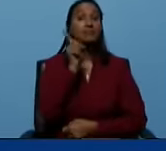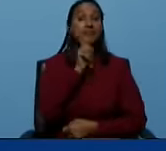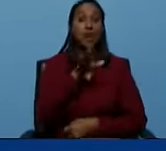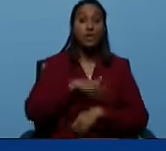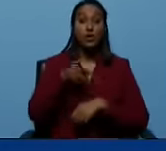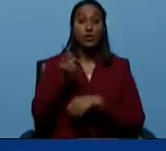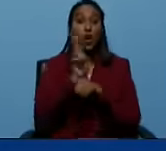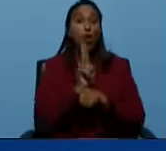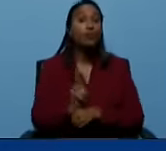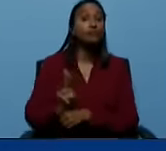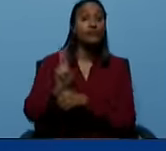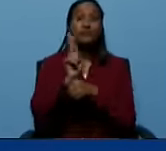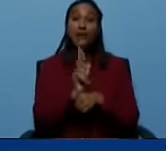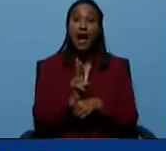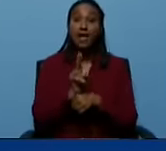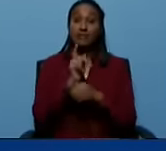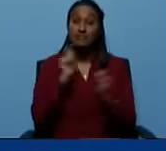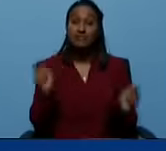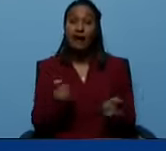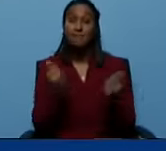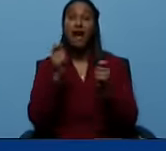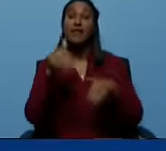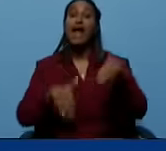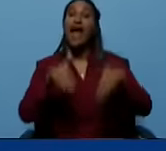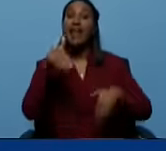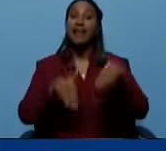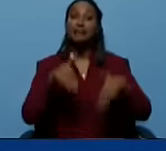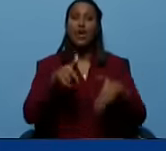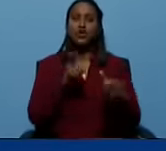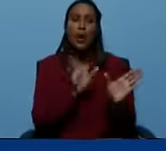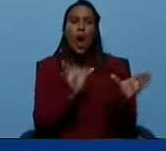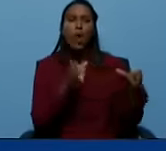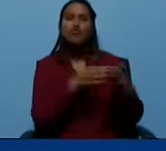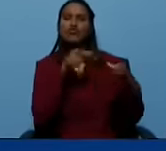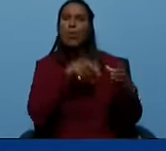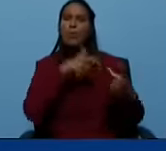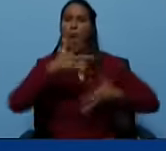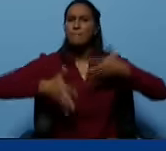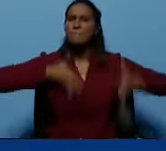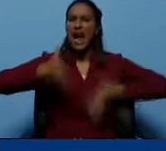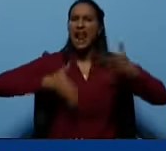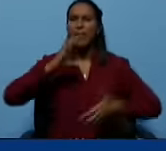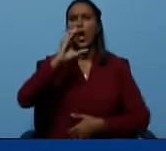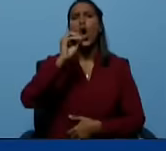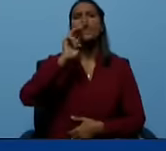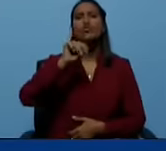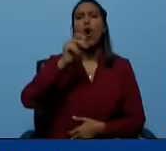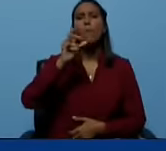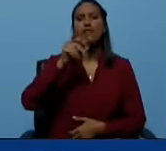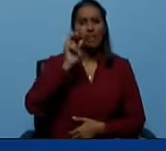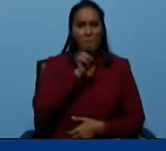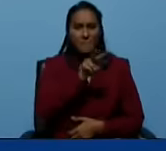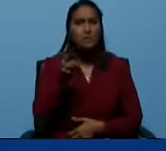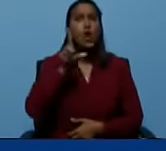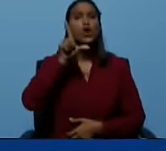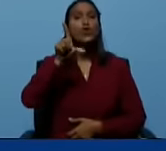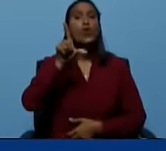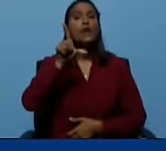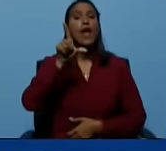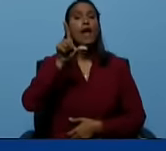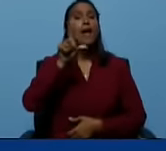utilizaron la campaña electoral para organizar los comanditos. Y los comanditos los vimos el lunes 29 y el martes